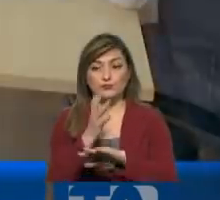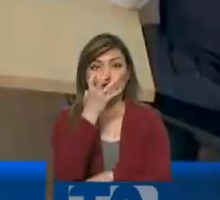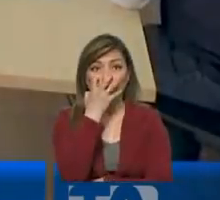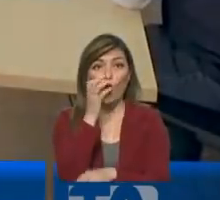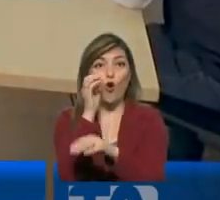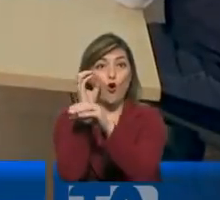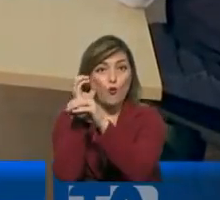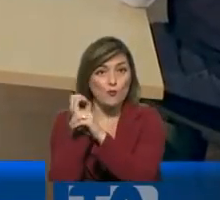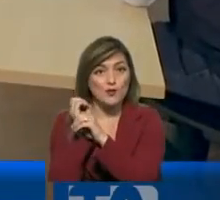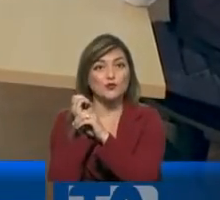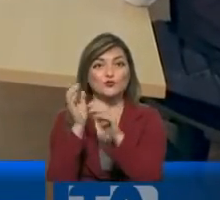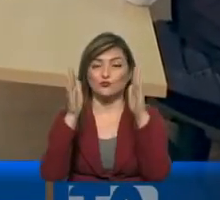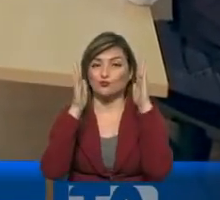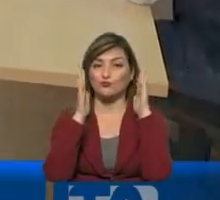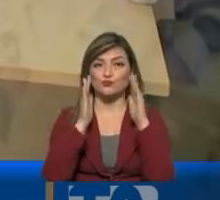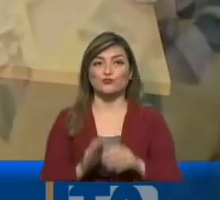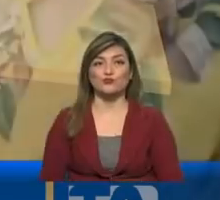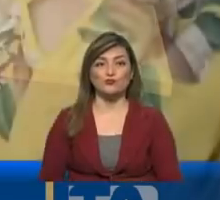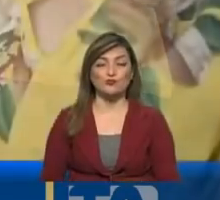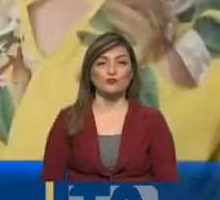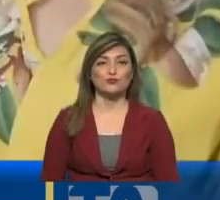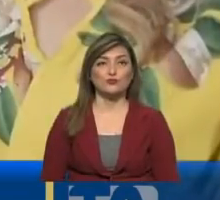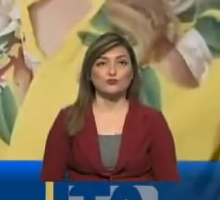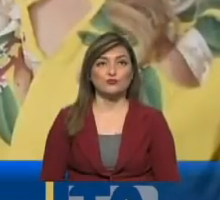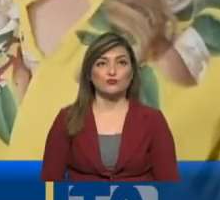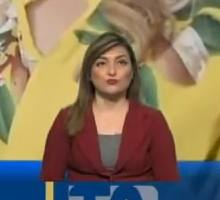es obligatorio para la atención en el canal presencial.